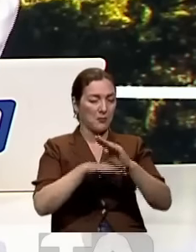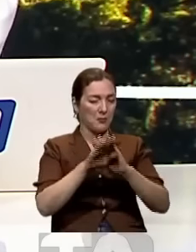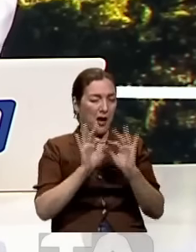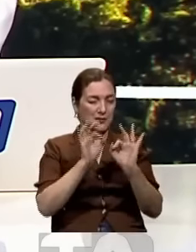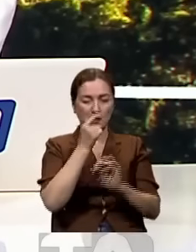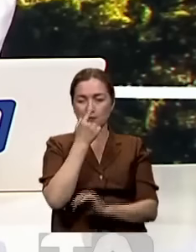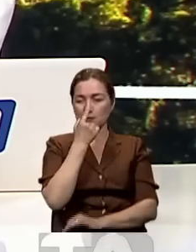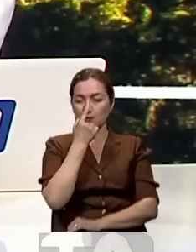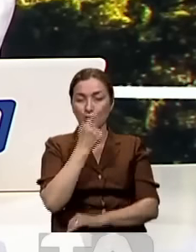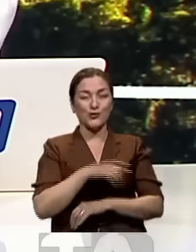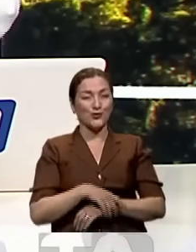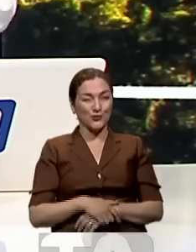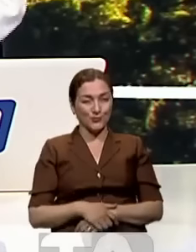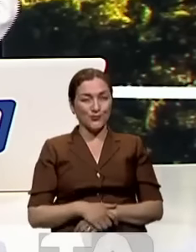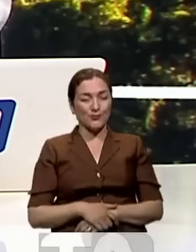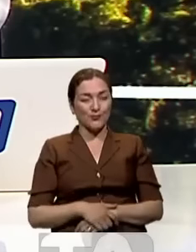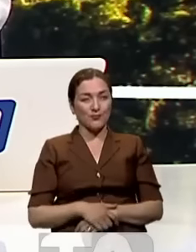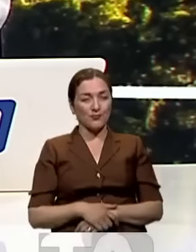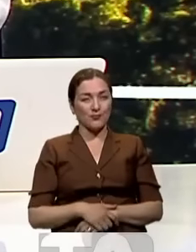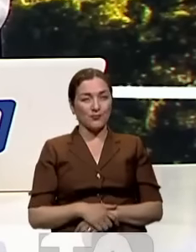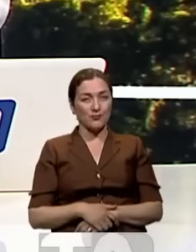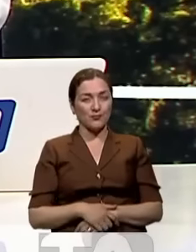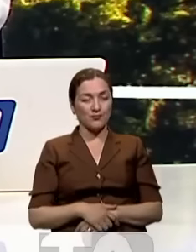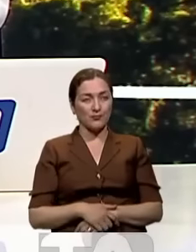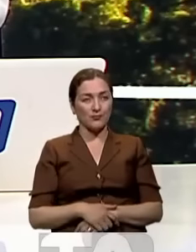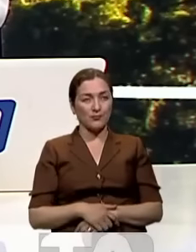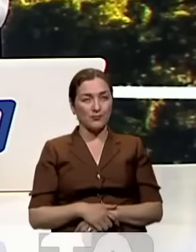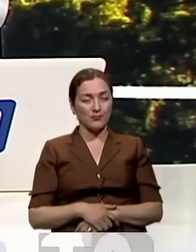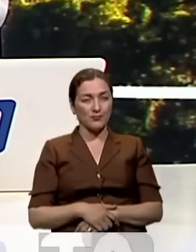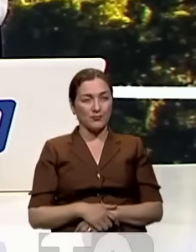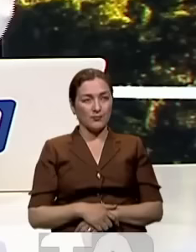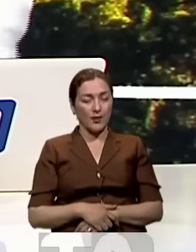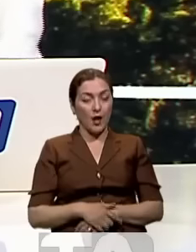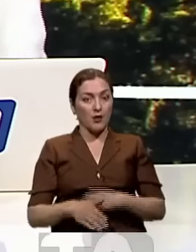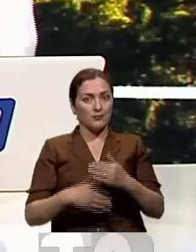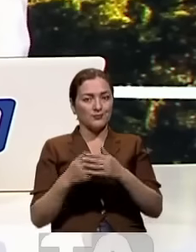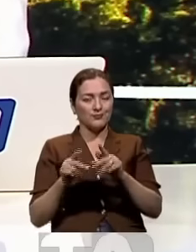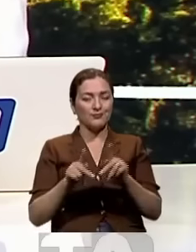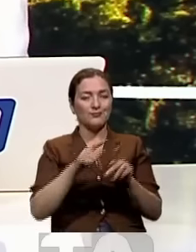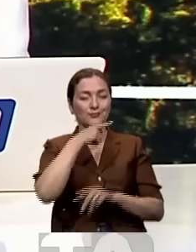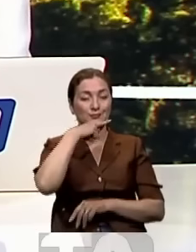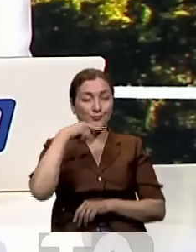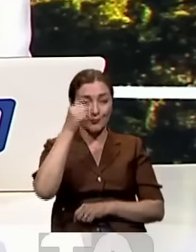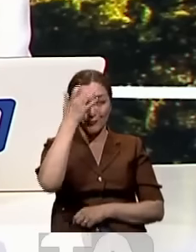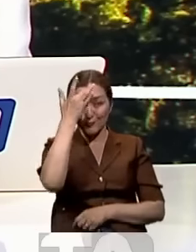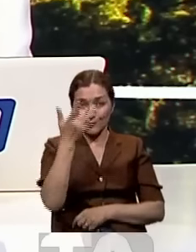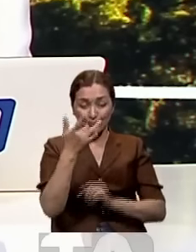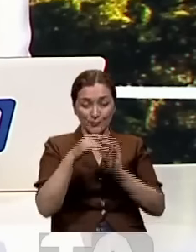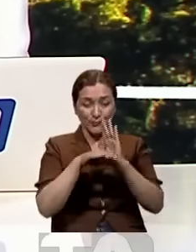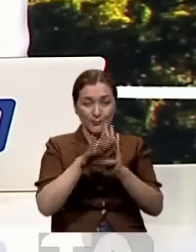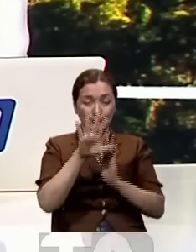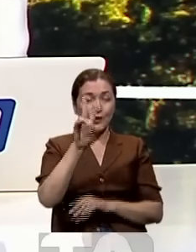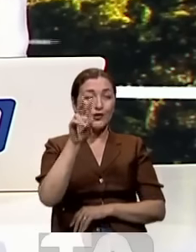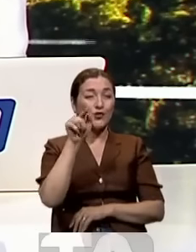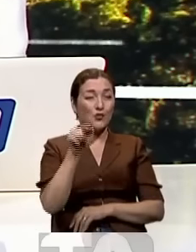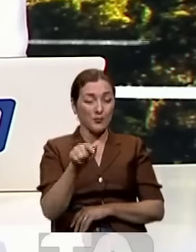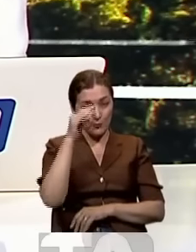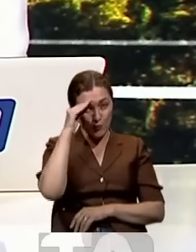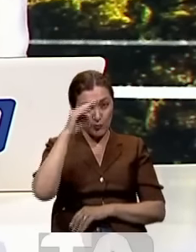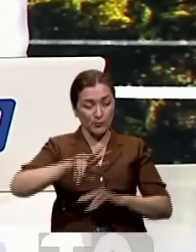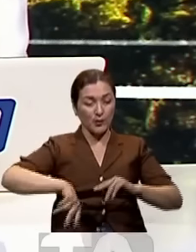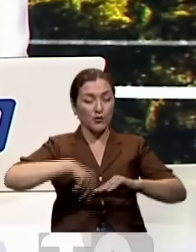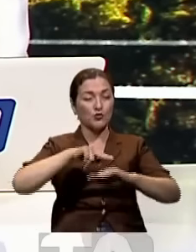bastante interesante. Nos tiene ahí pilas. Pero les contamos que ya nos estamos preparando para este feriado porque más de 52 mil policías